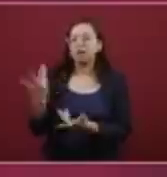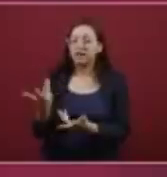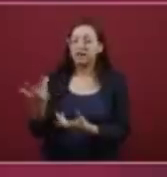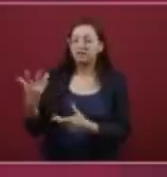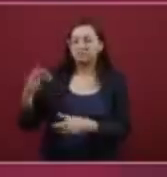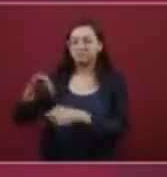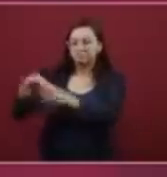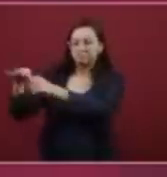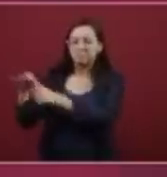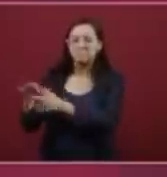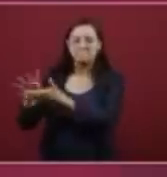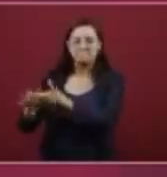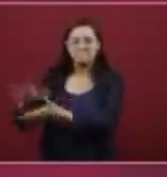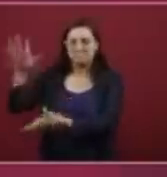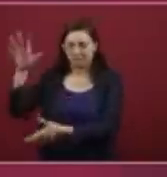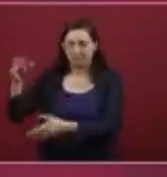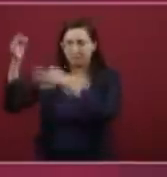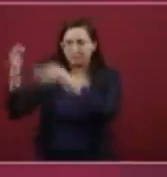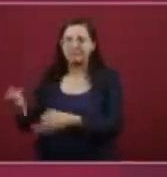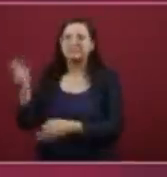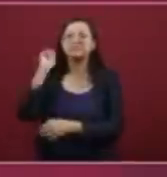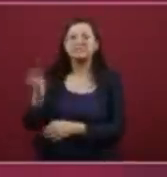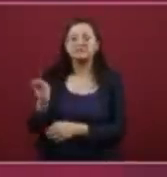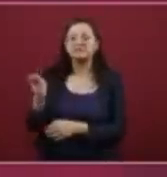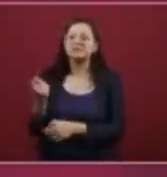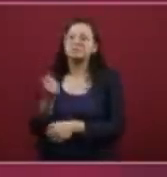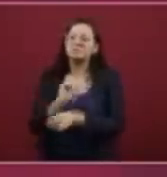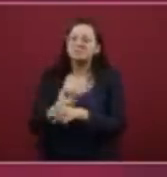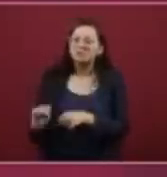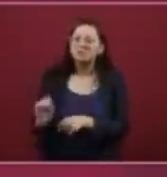simple? Es la mitad más un voto.